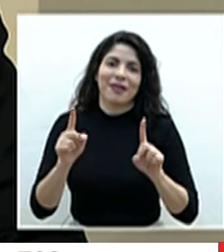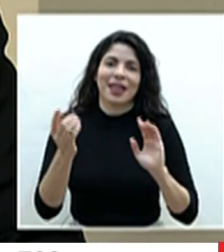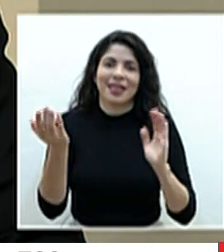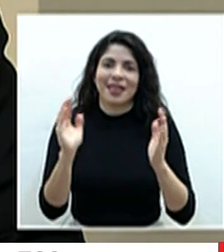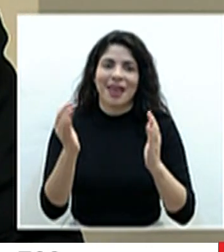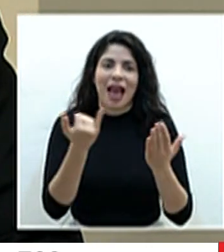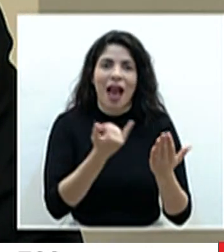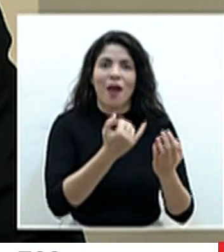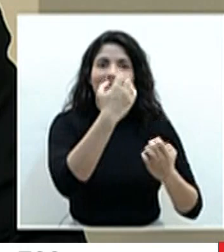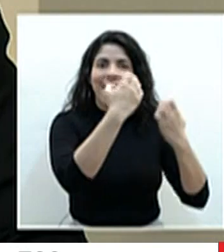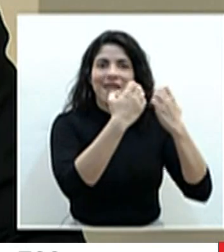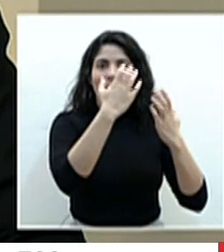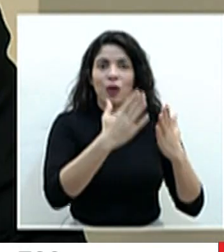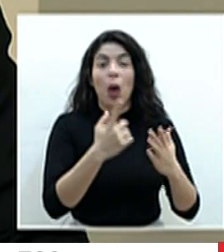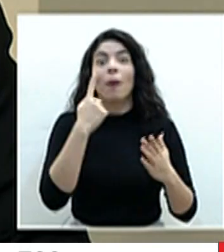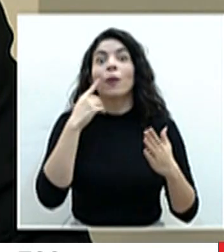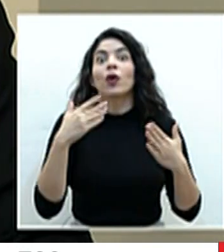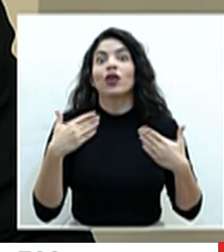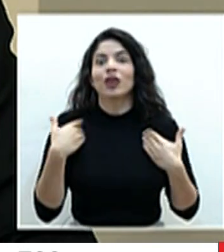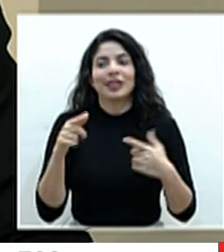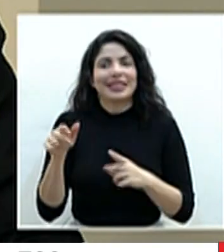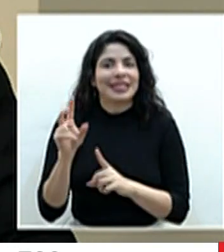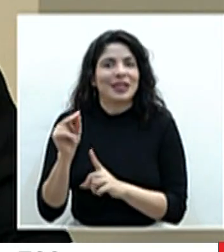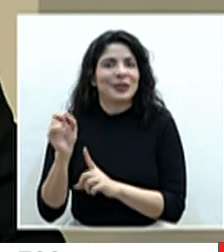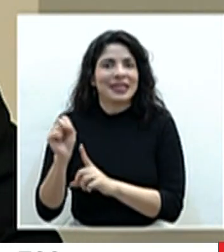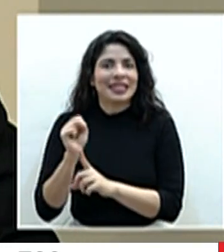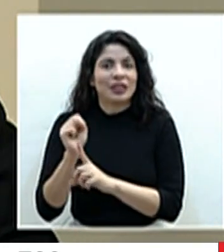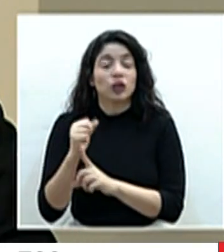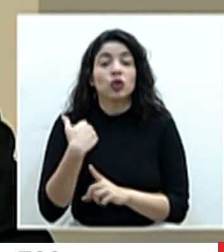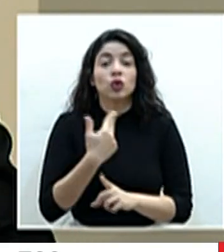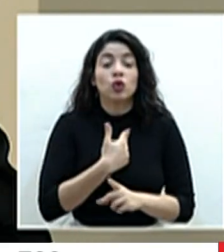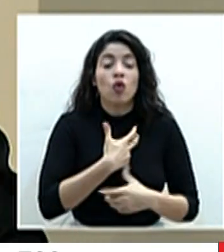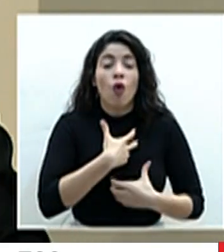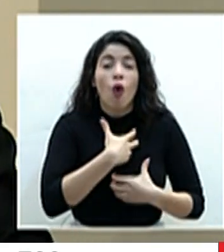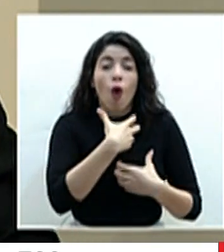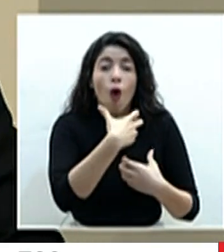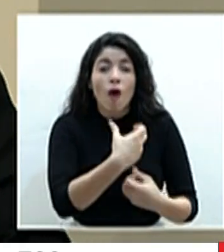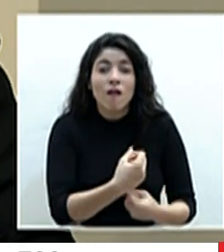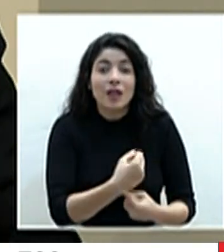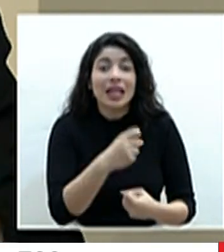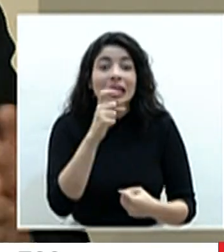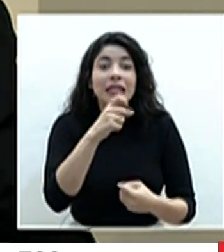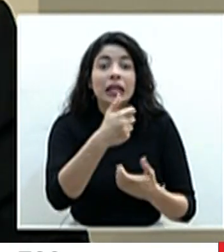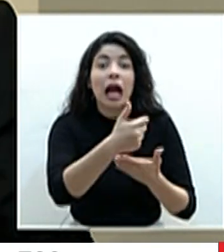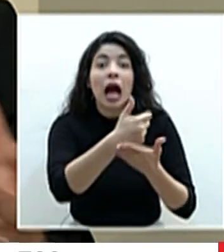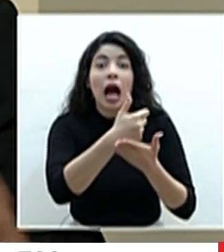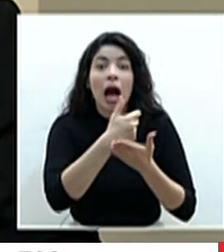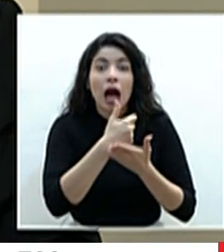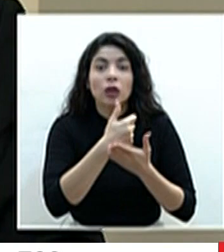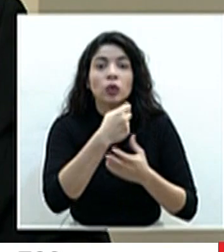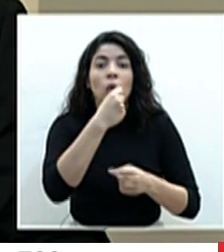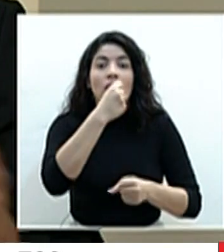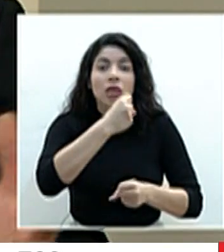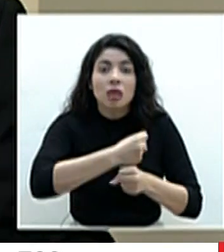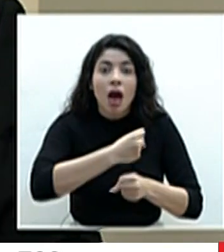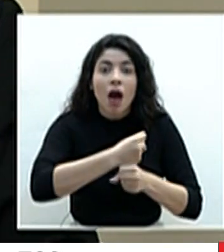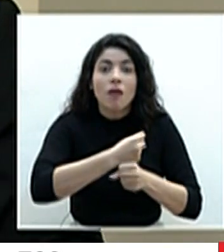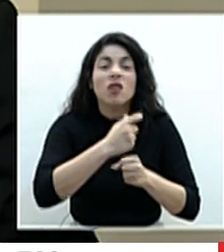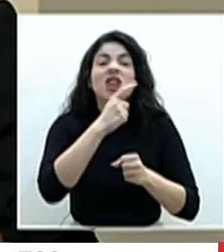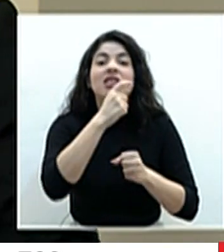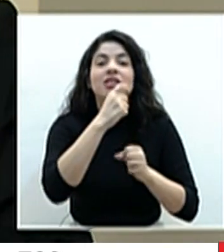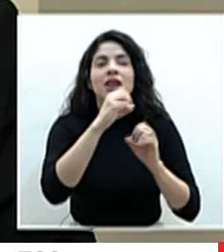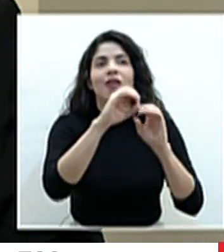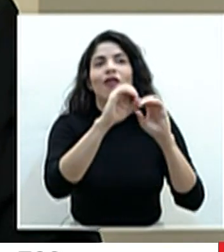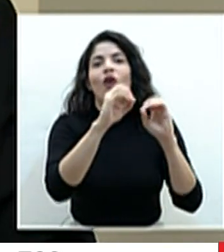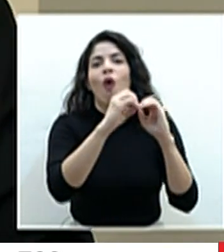las calificadoras. Dichosamente ese no es el caso. Nuestra confianza a quienes nos tienen que ayudar está depositada y trabajada con organismos